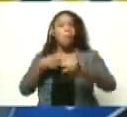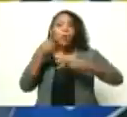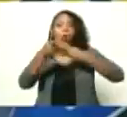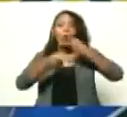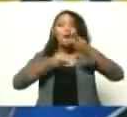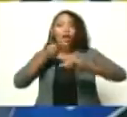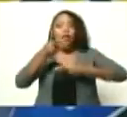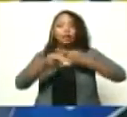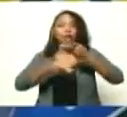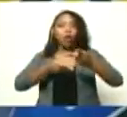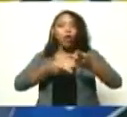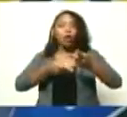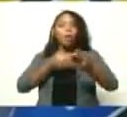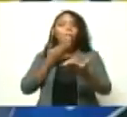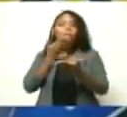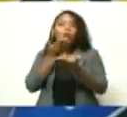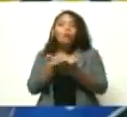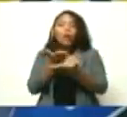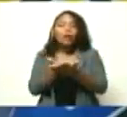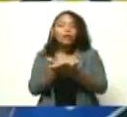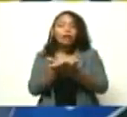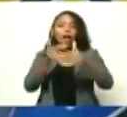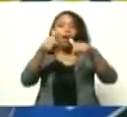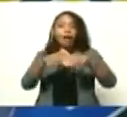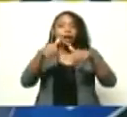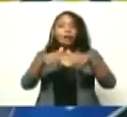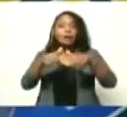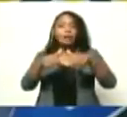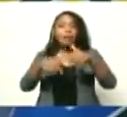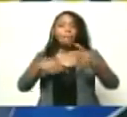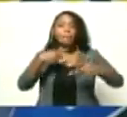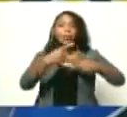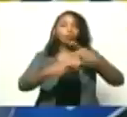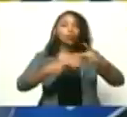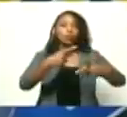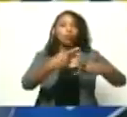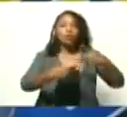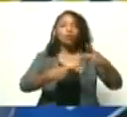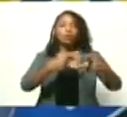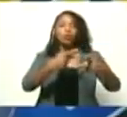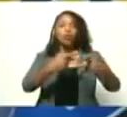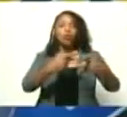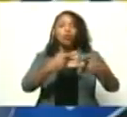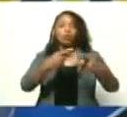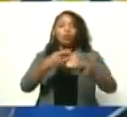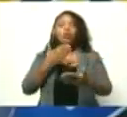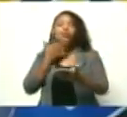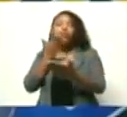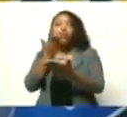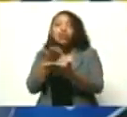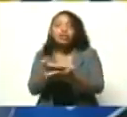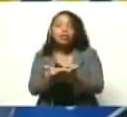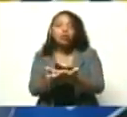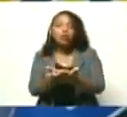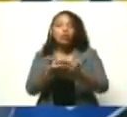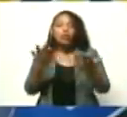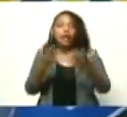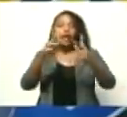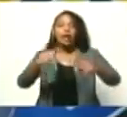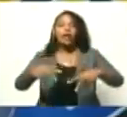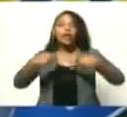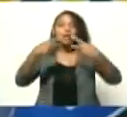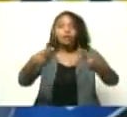políticos proponentes en este procedimiento de solicitud del